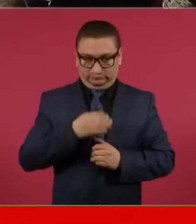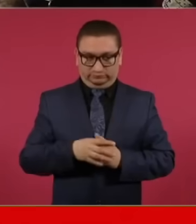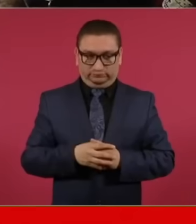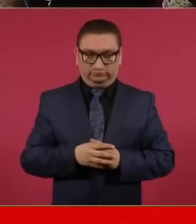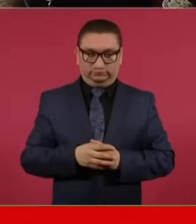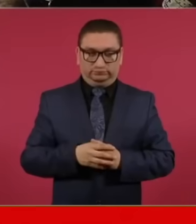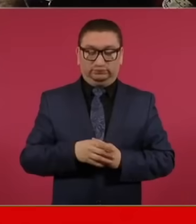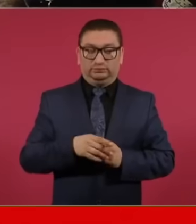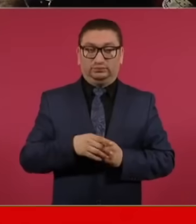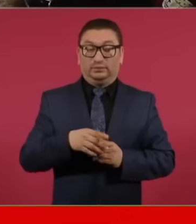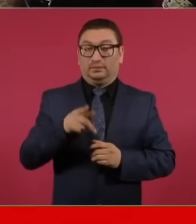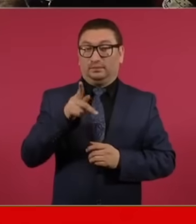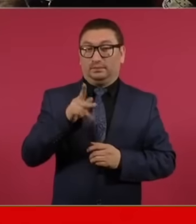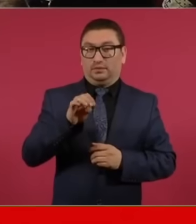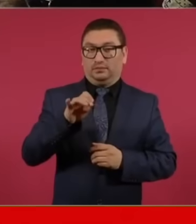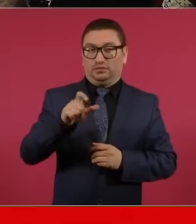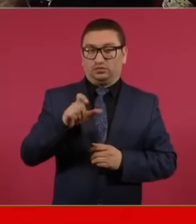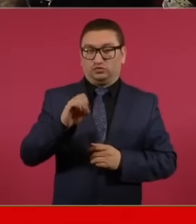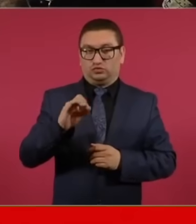Esto es Pemex solo.